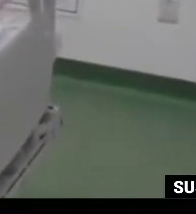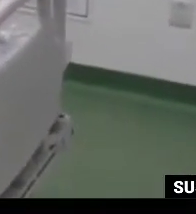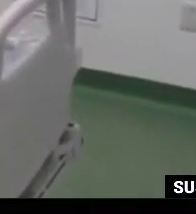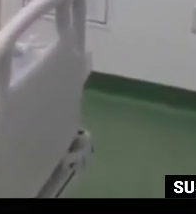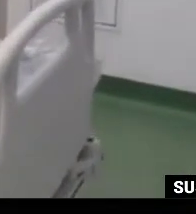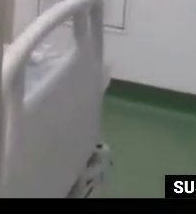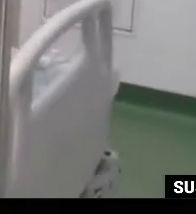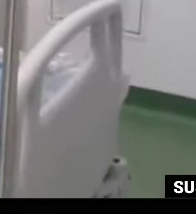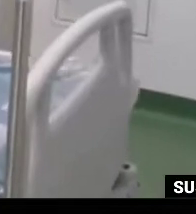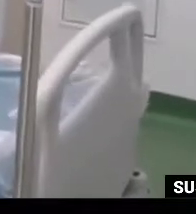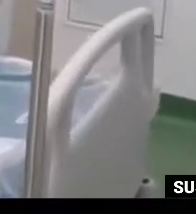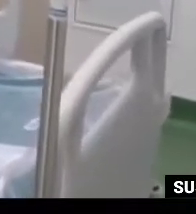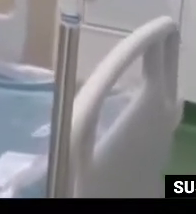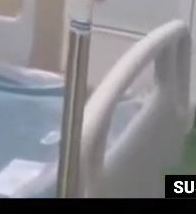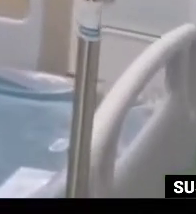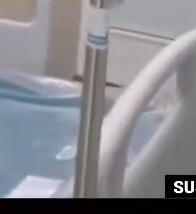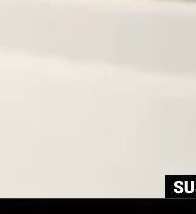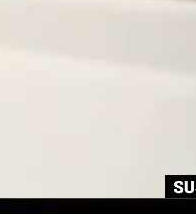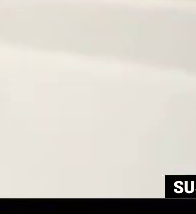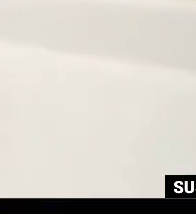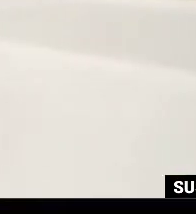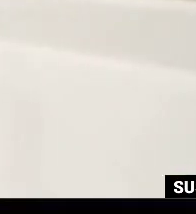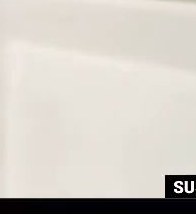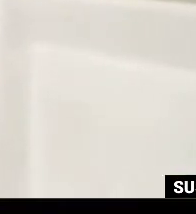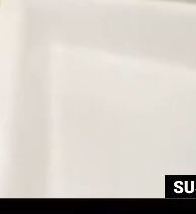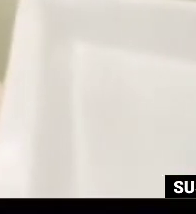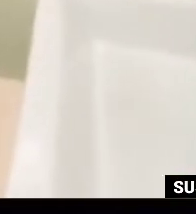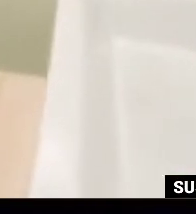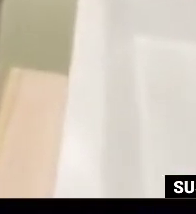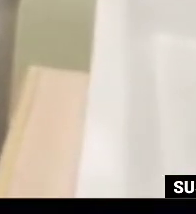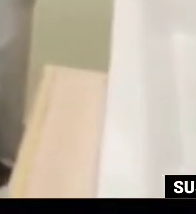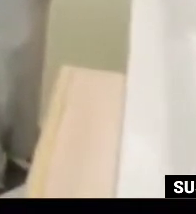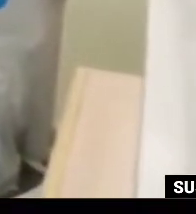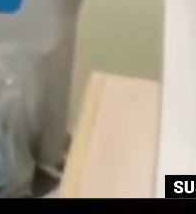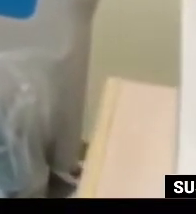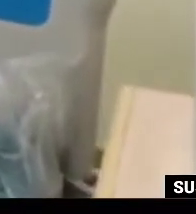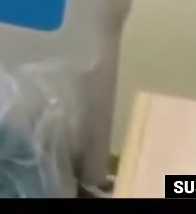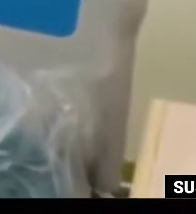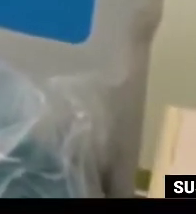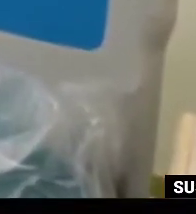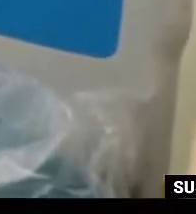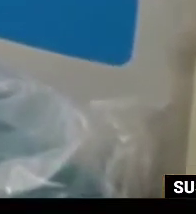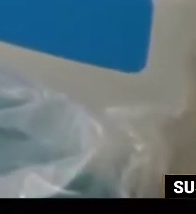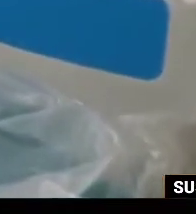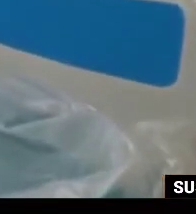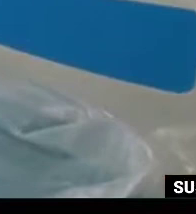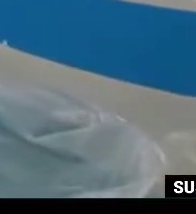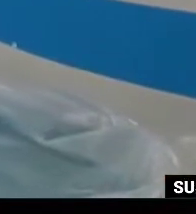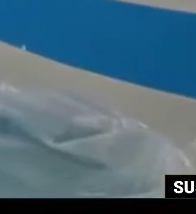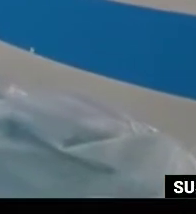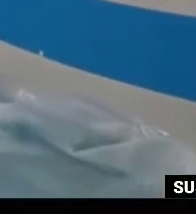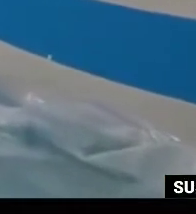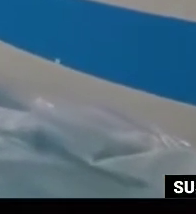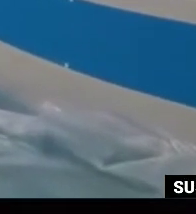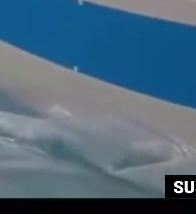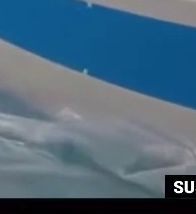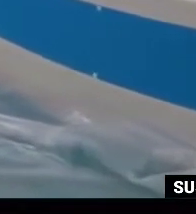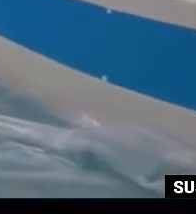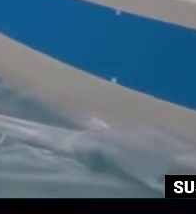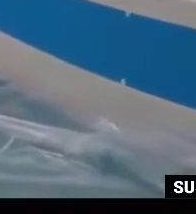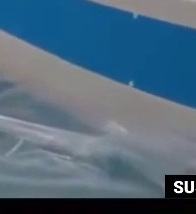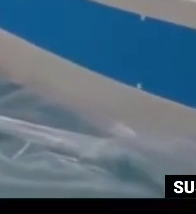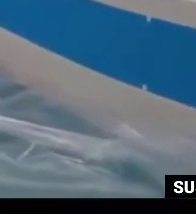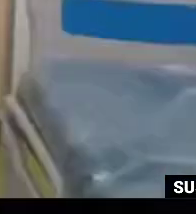área de hospitalización, pero están amplios, todos tienen videovigilancia, todos hay detectores de